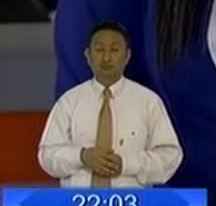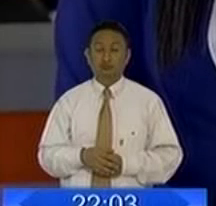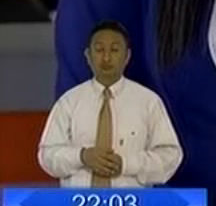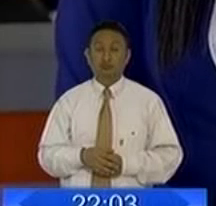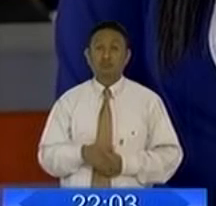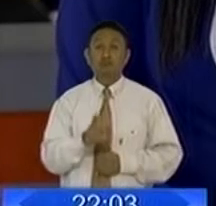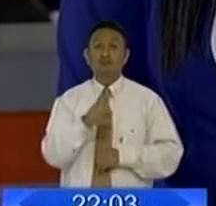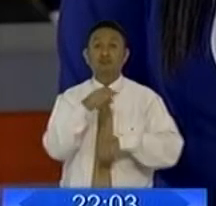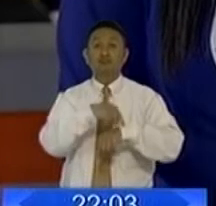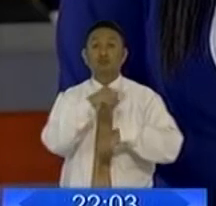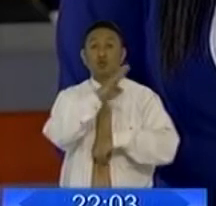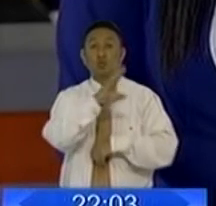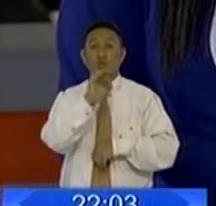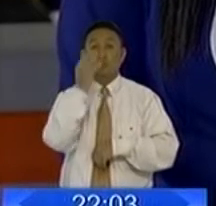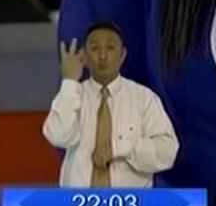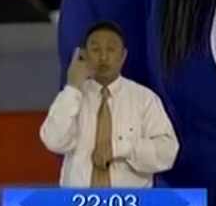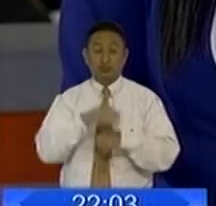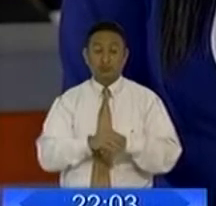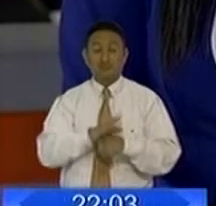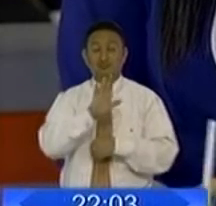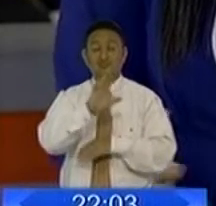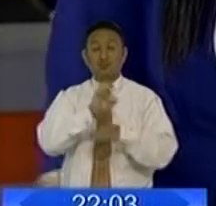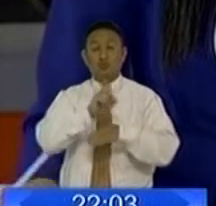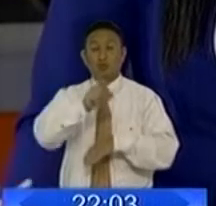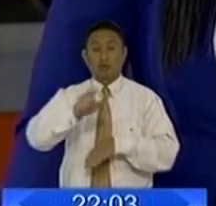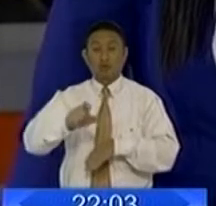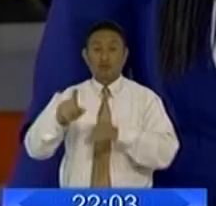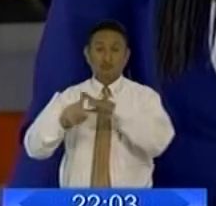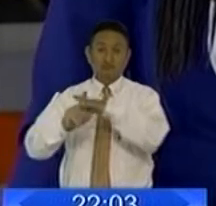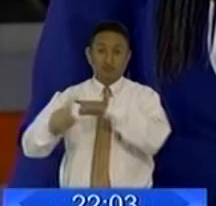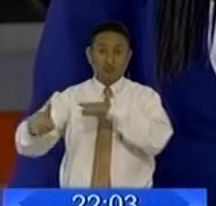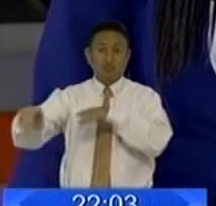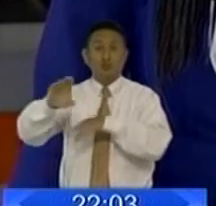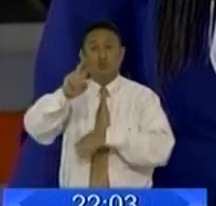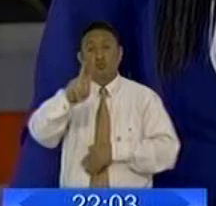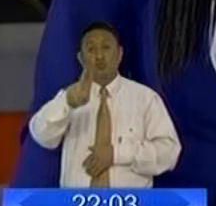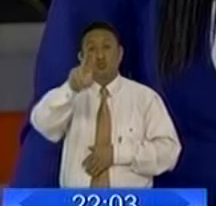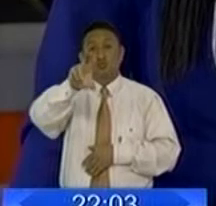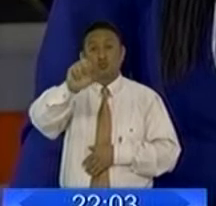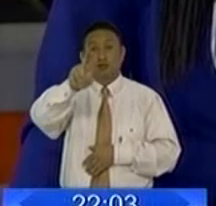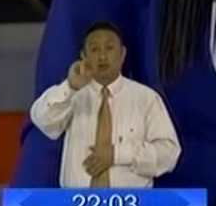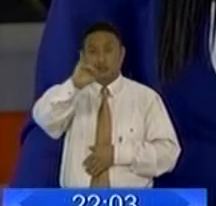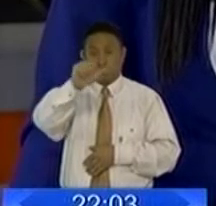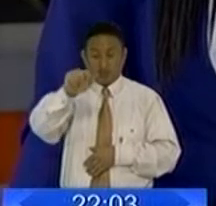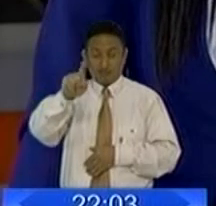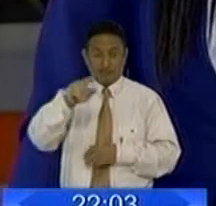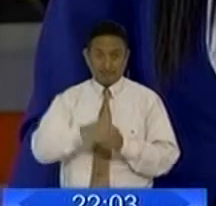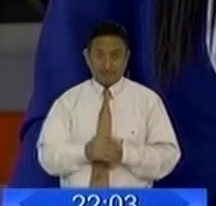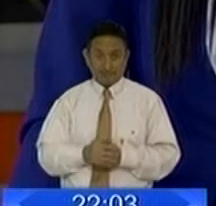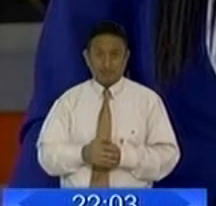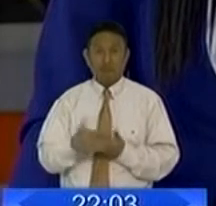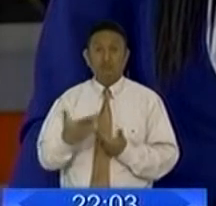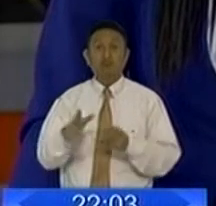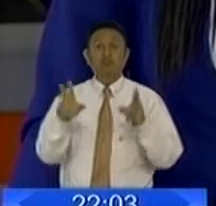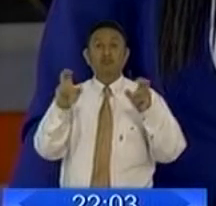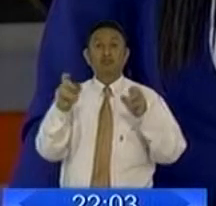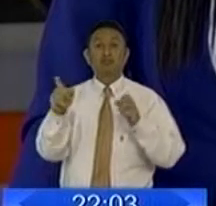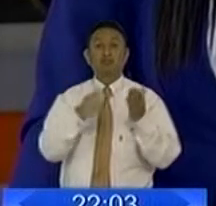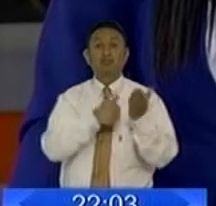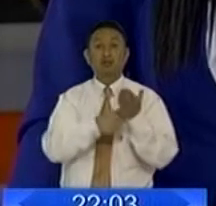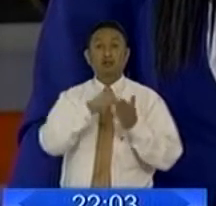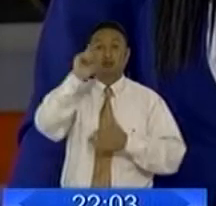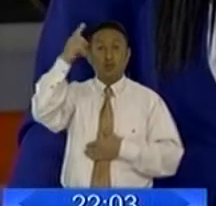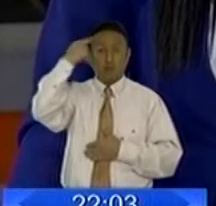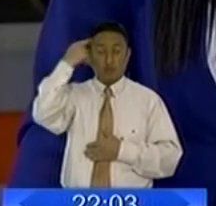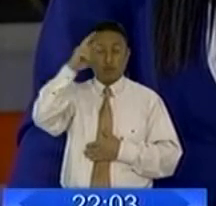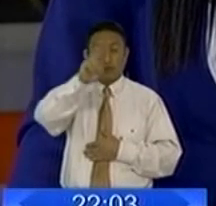Concluyó el periodo de cuarentena de los 5 ecuatorianos evacuados a Ucrania desde la ciudad de Wuhan, China. Sobre el tema, la ministra de